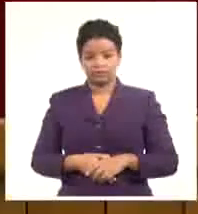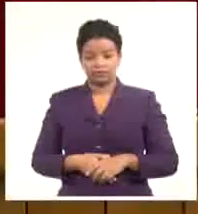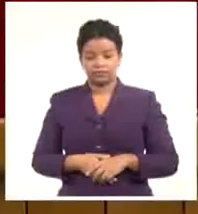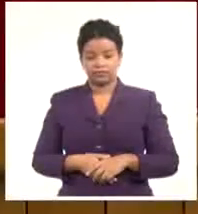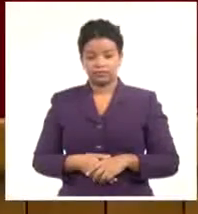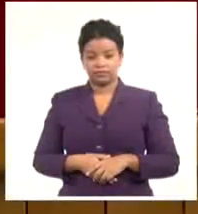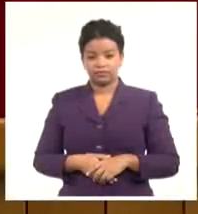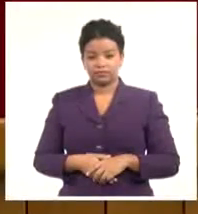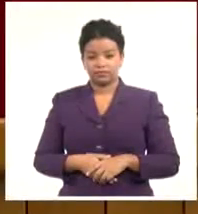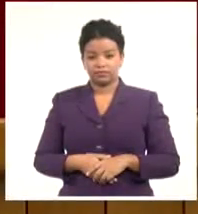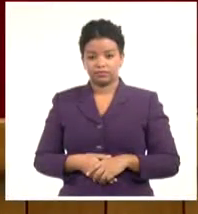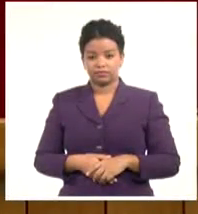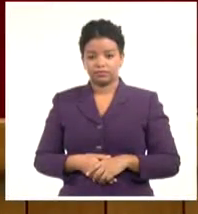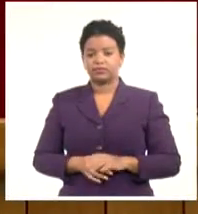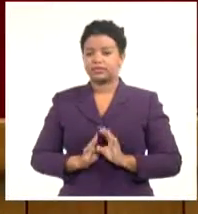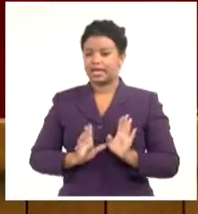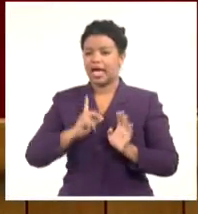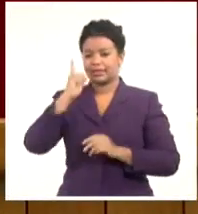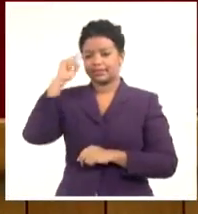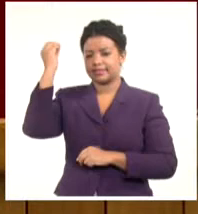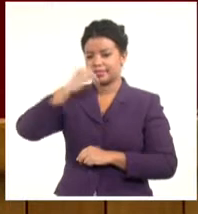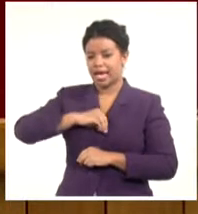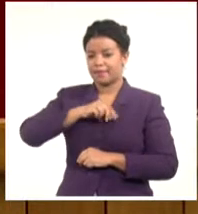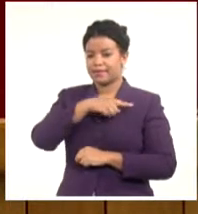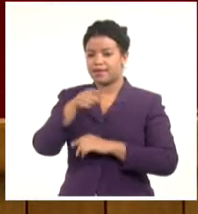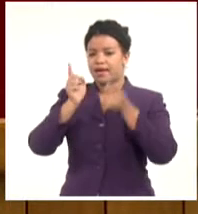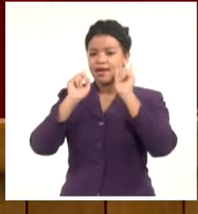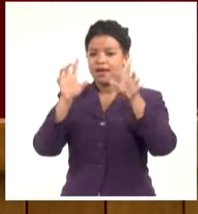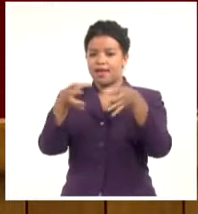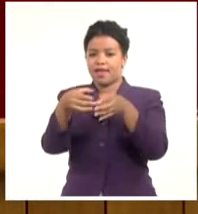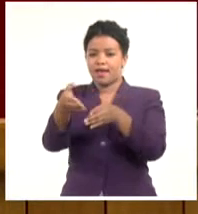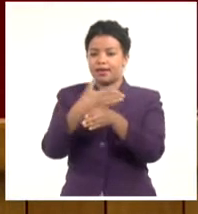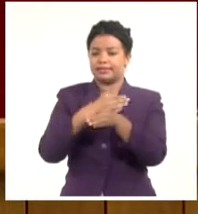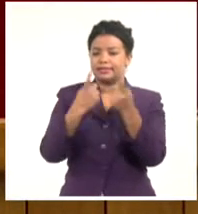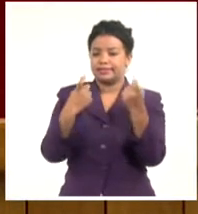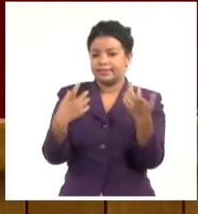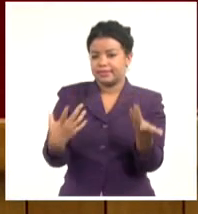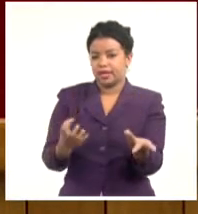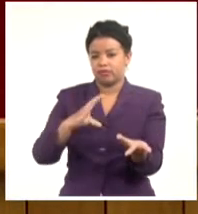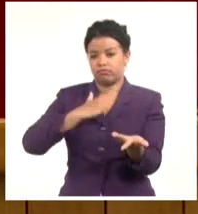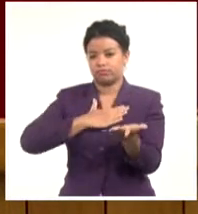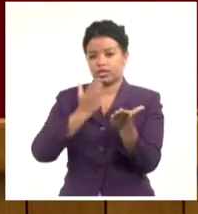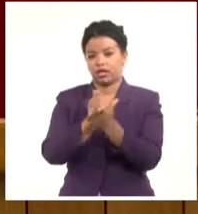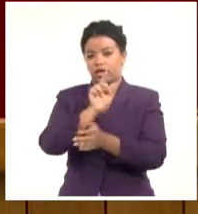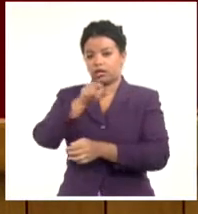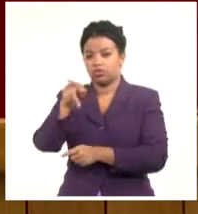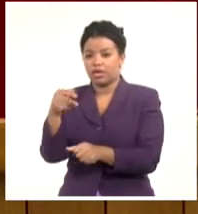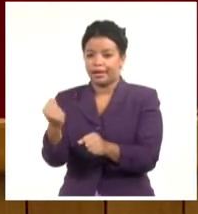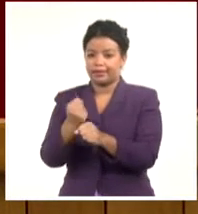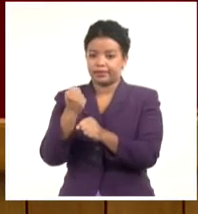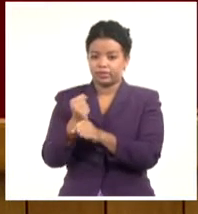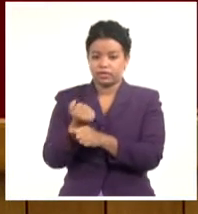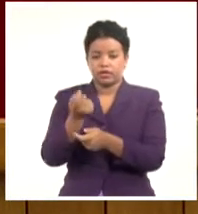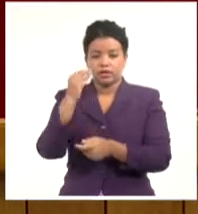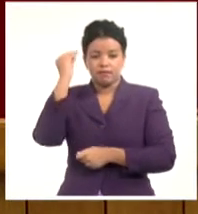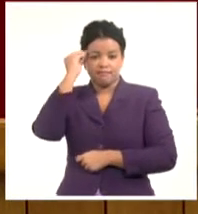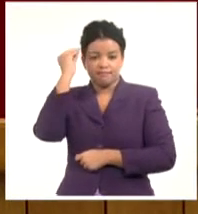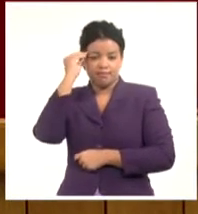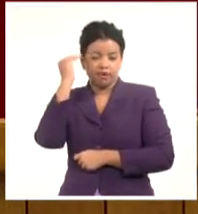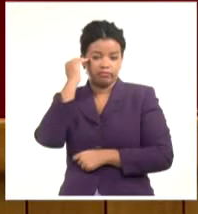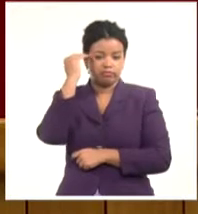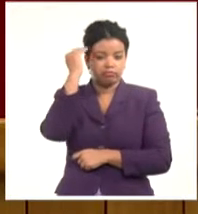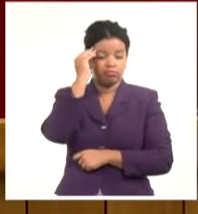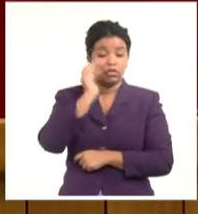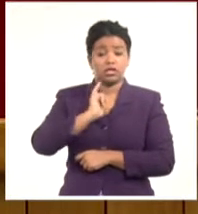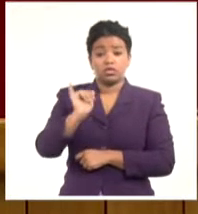Sabemos que discutieron también sobre la necesidad de dar mayor autonomía al estudiante en la gestión del conocimiento, de perfeccionar